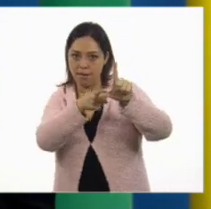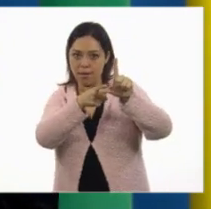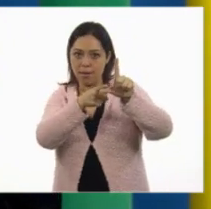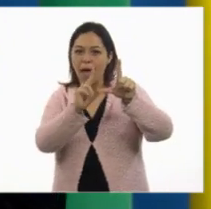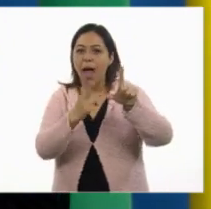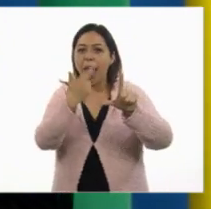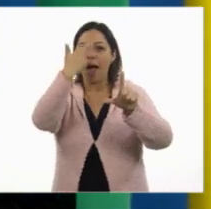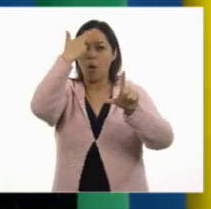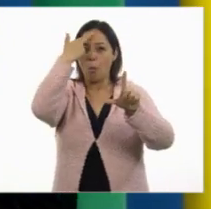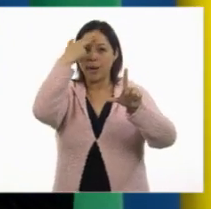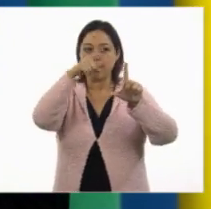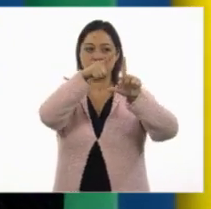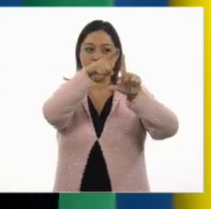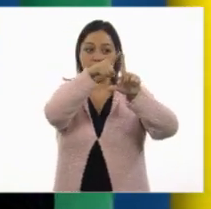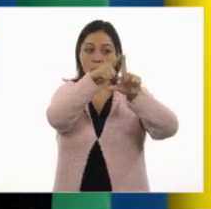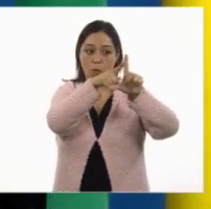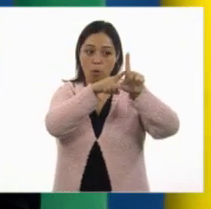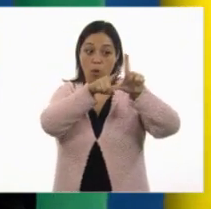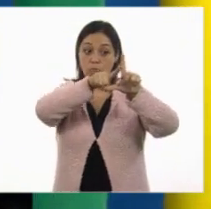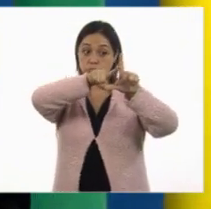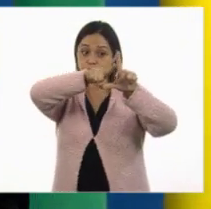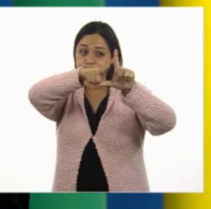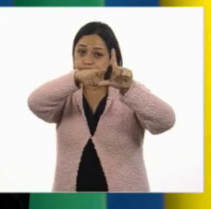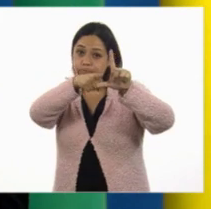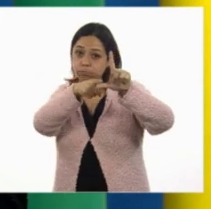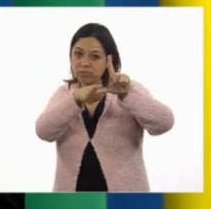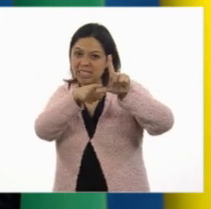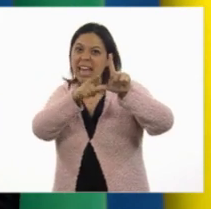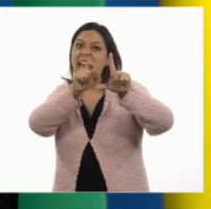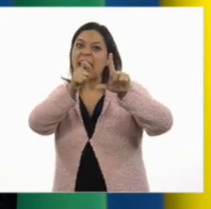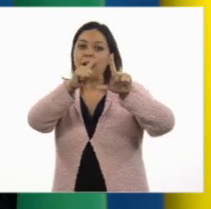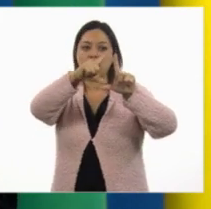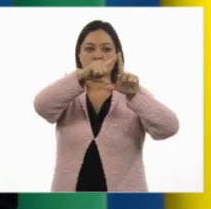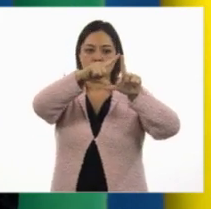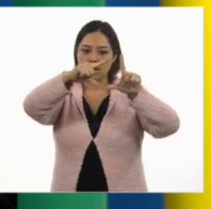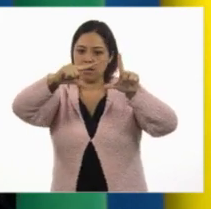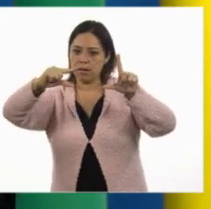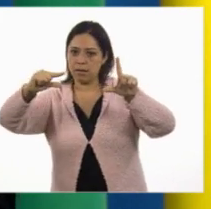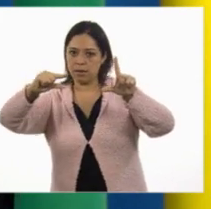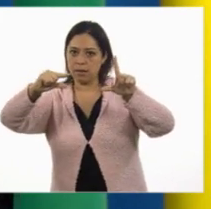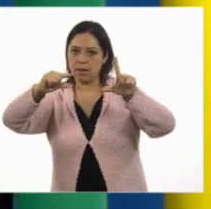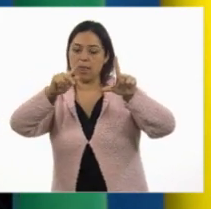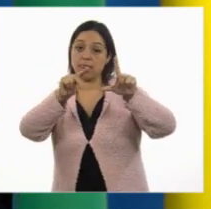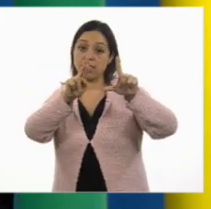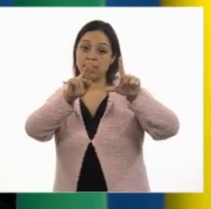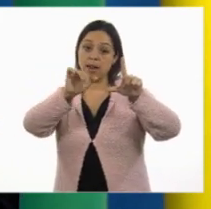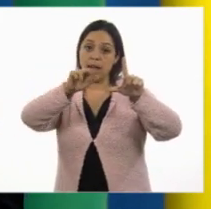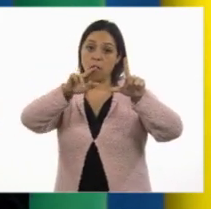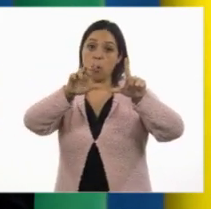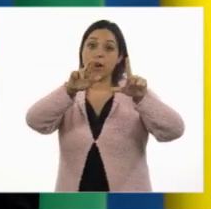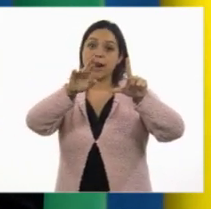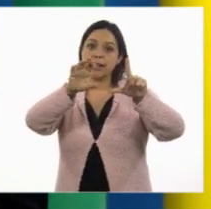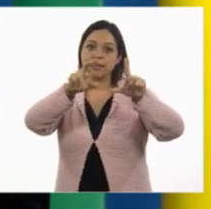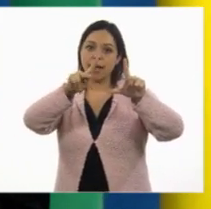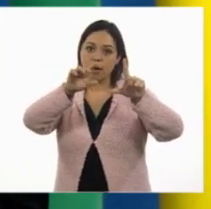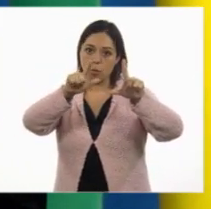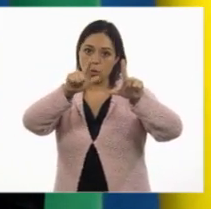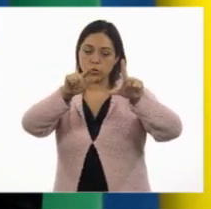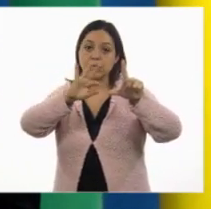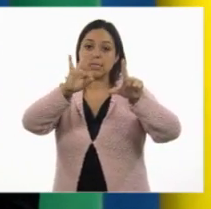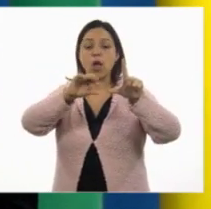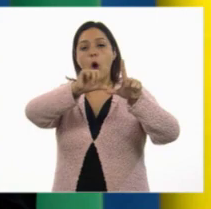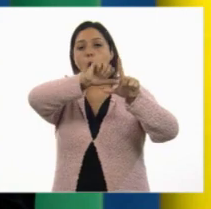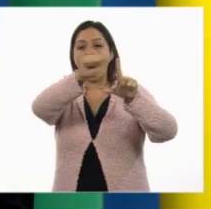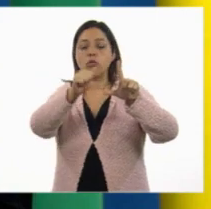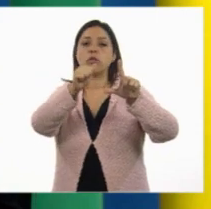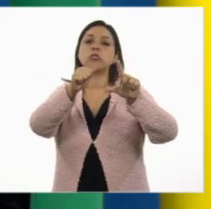un ángulo recto se les conoce como triángulos rectángulos. Los que tienen un ángulo de más de 90 grados se les